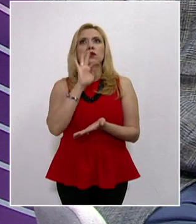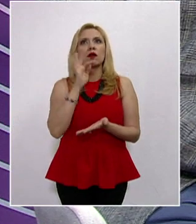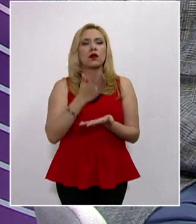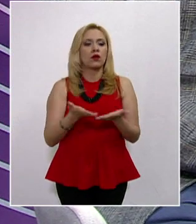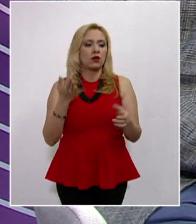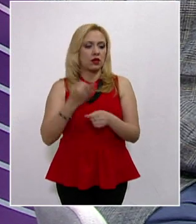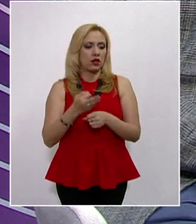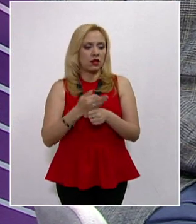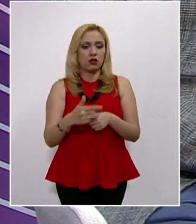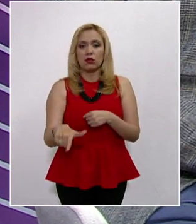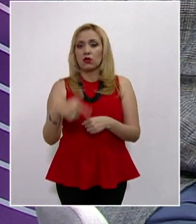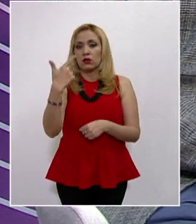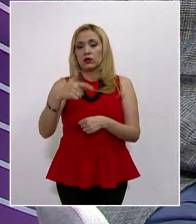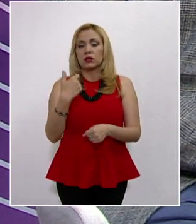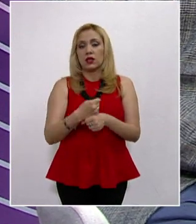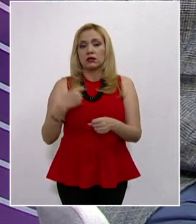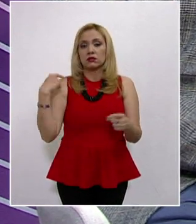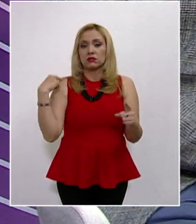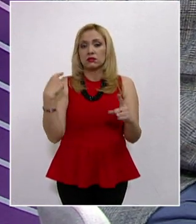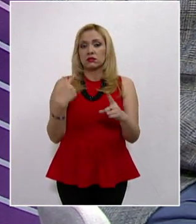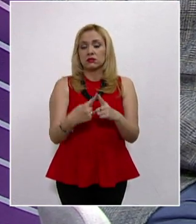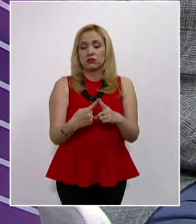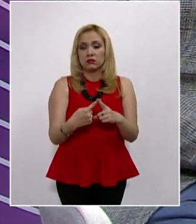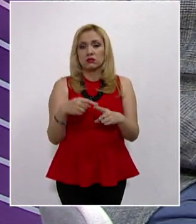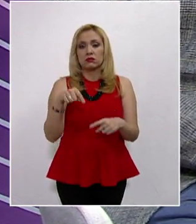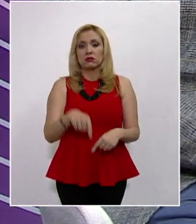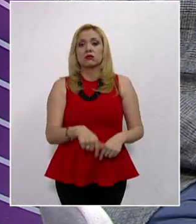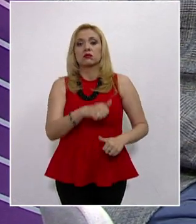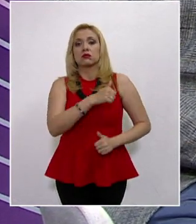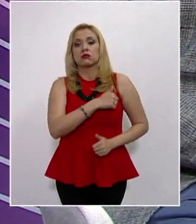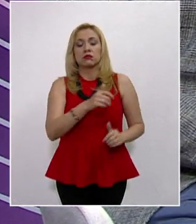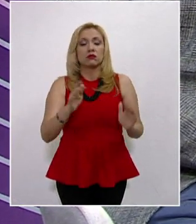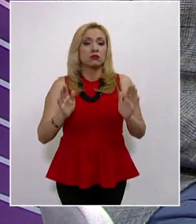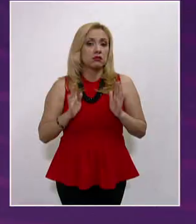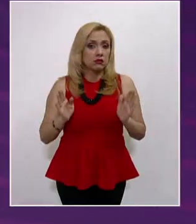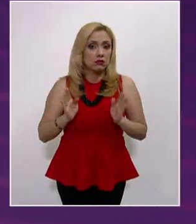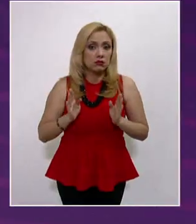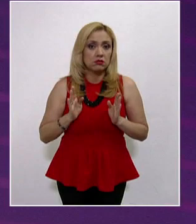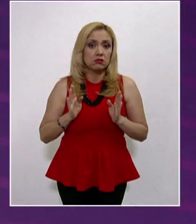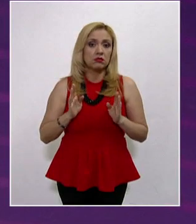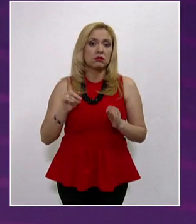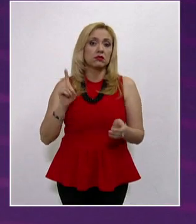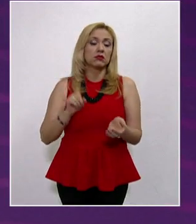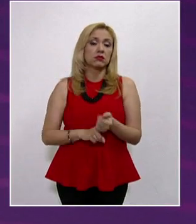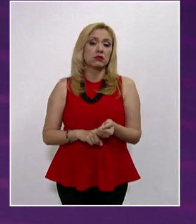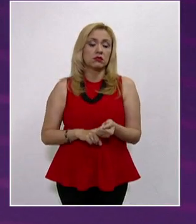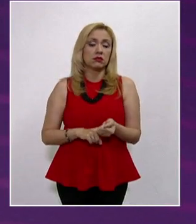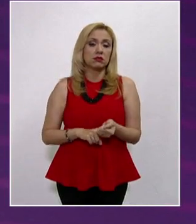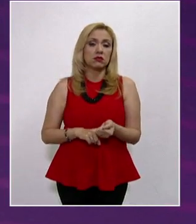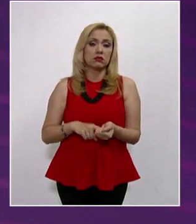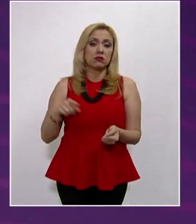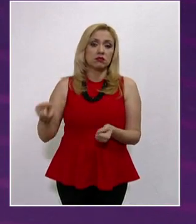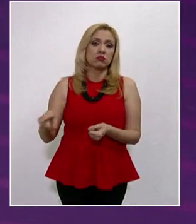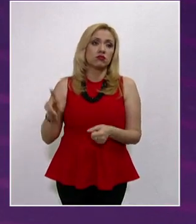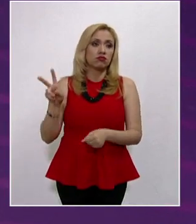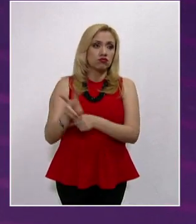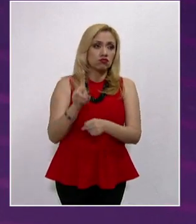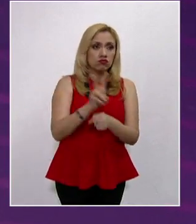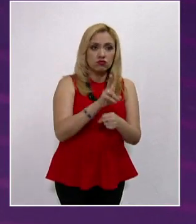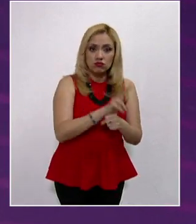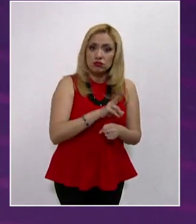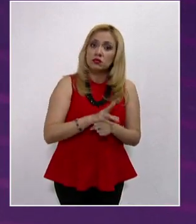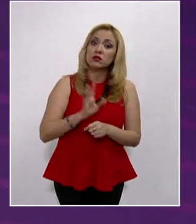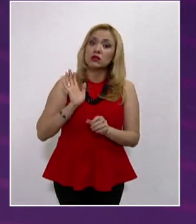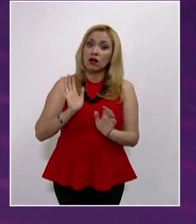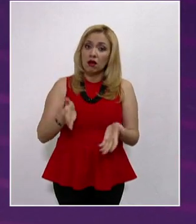llevamos más de 12 años, en las que el Ejército y las Fuerzas Armadas son parte de las acciones de seguridad